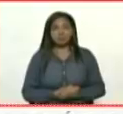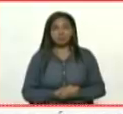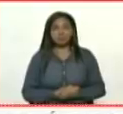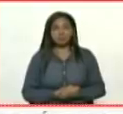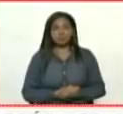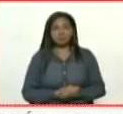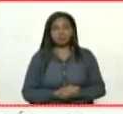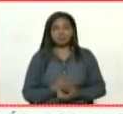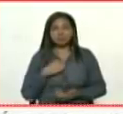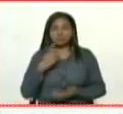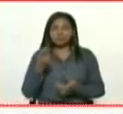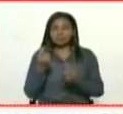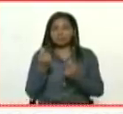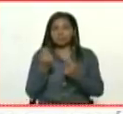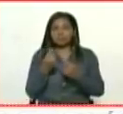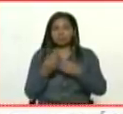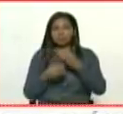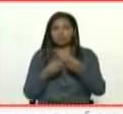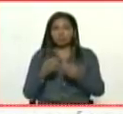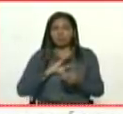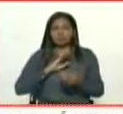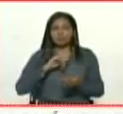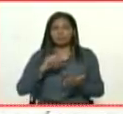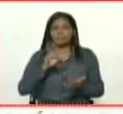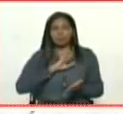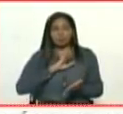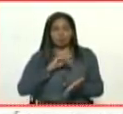ingresaba el dinero. Aquí está mi carnet de la patria.